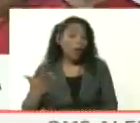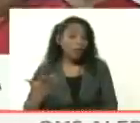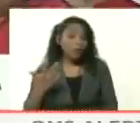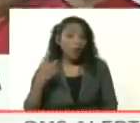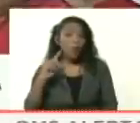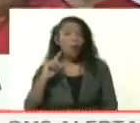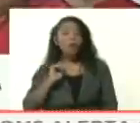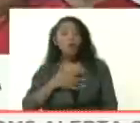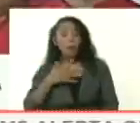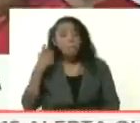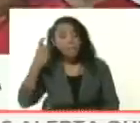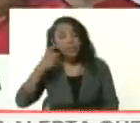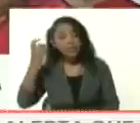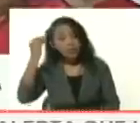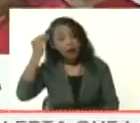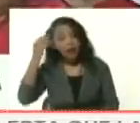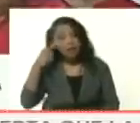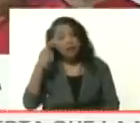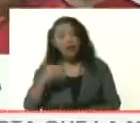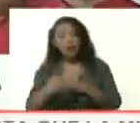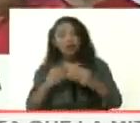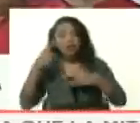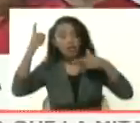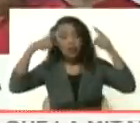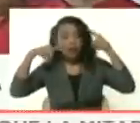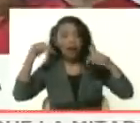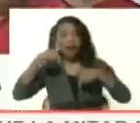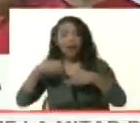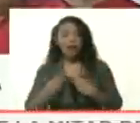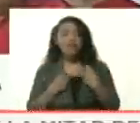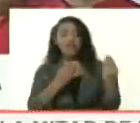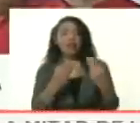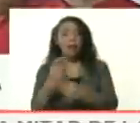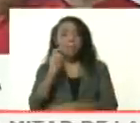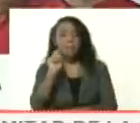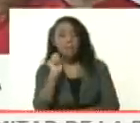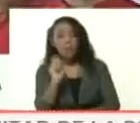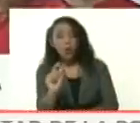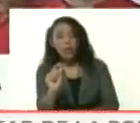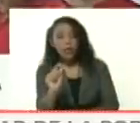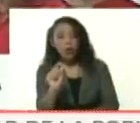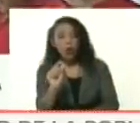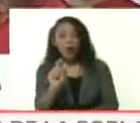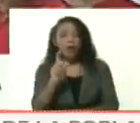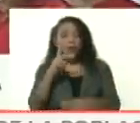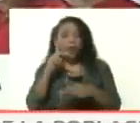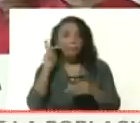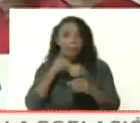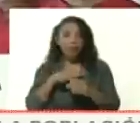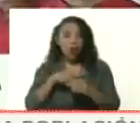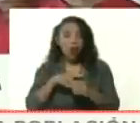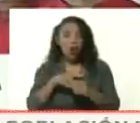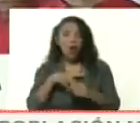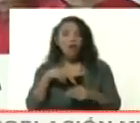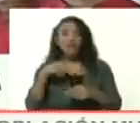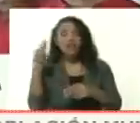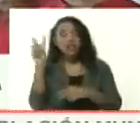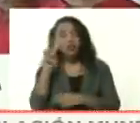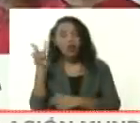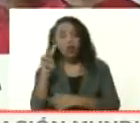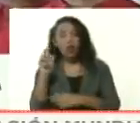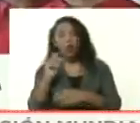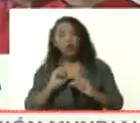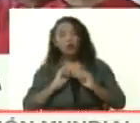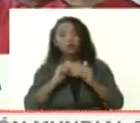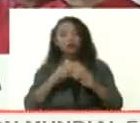primera siembra del petróleo que hizo Hugo Chávez aquí fue entregarle un poquito de petróleo a cada venezolano. Cuando comenzó a construir viviendas, cuando